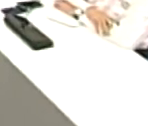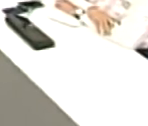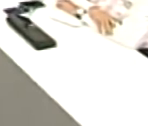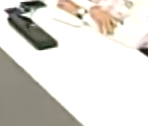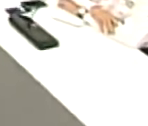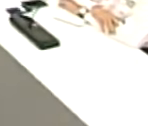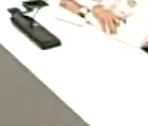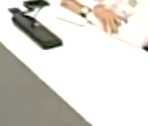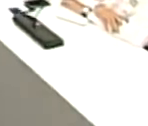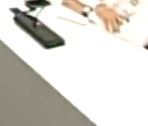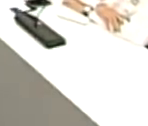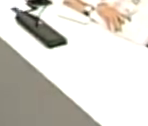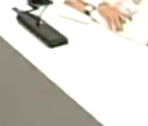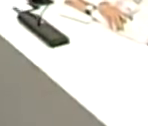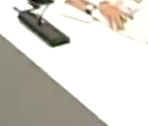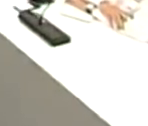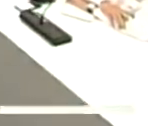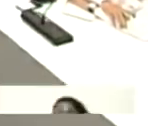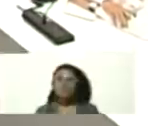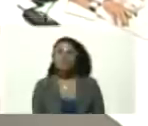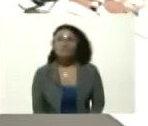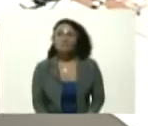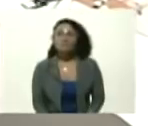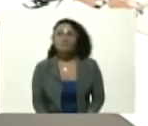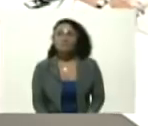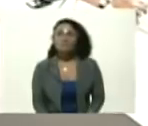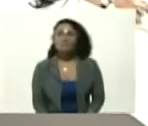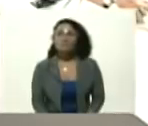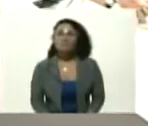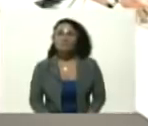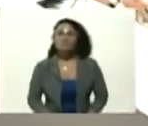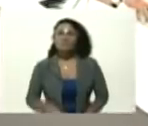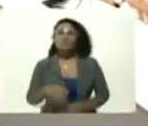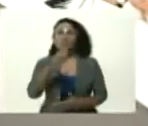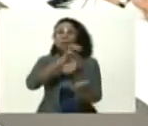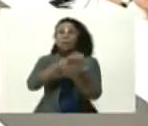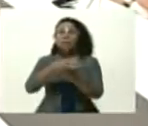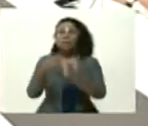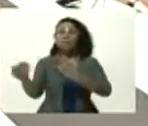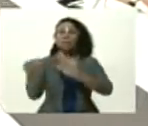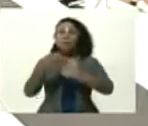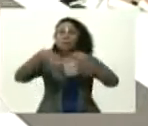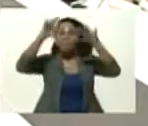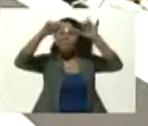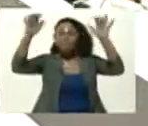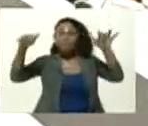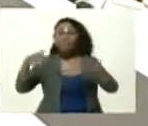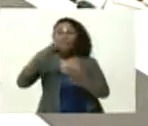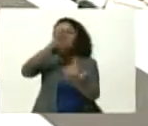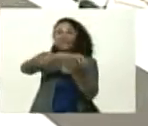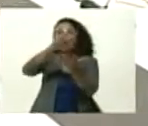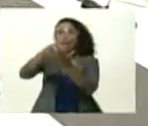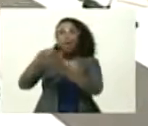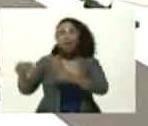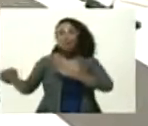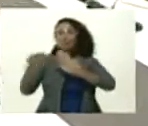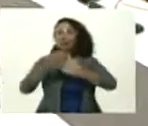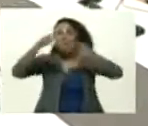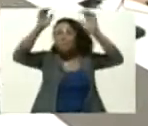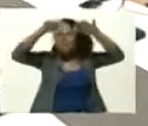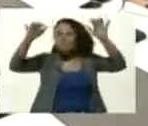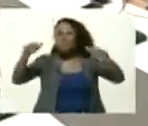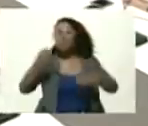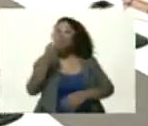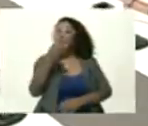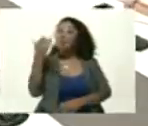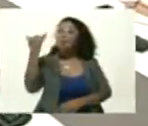y balance de los estados afectados por la lluvia. Estados afectados por la lluvia. Bueno,